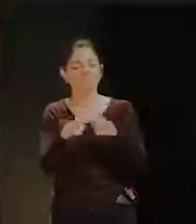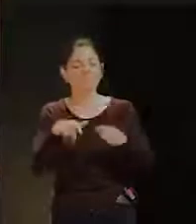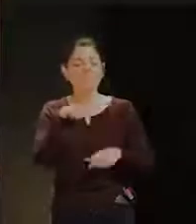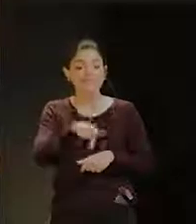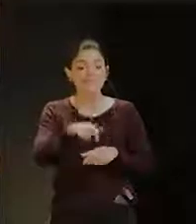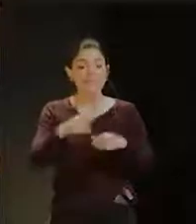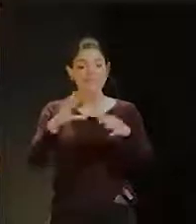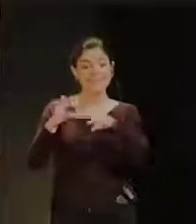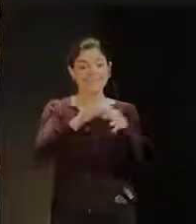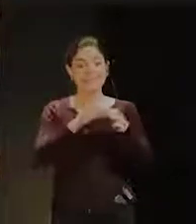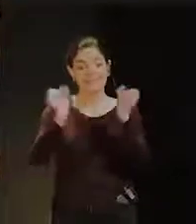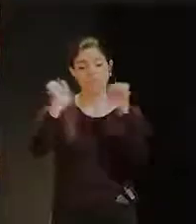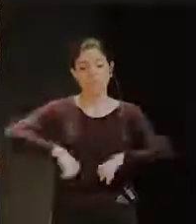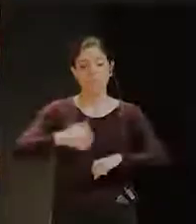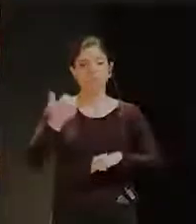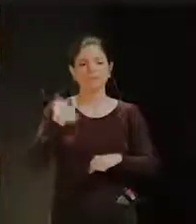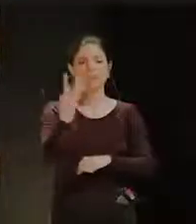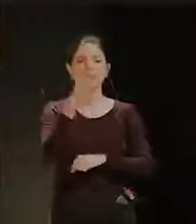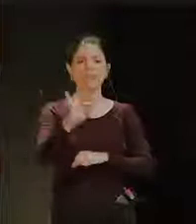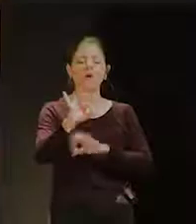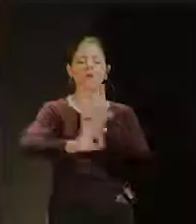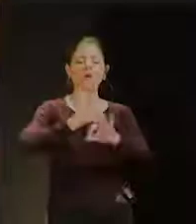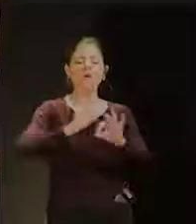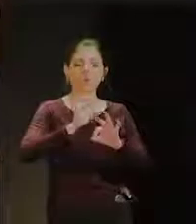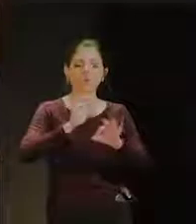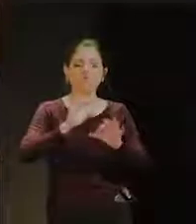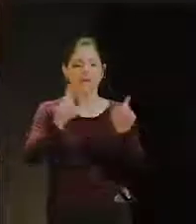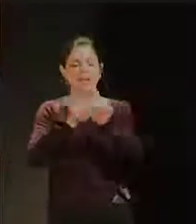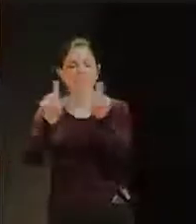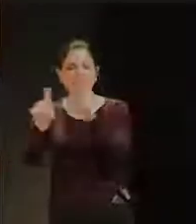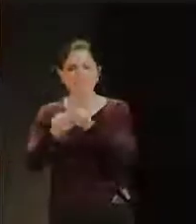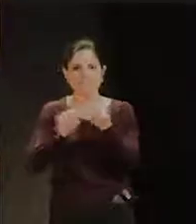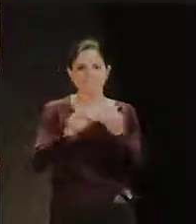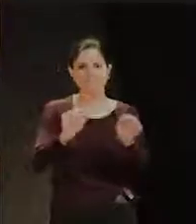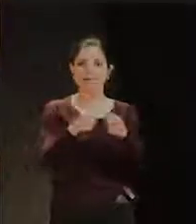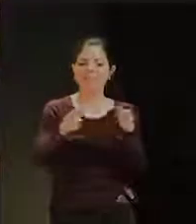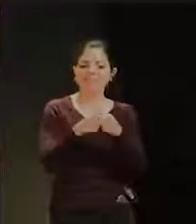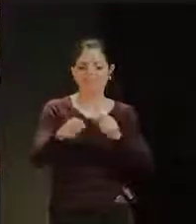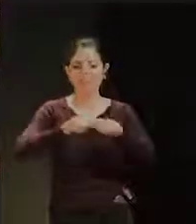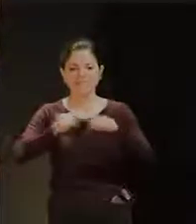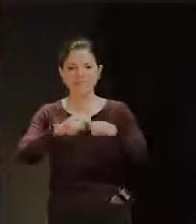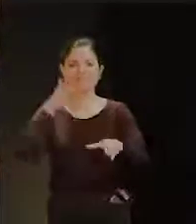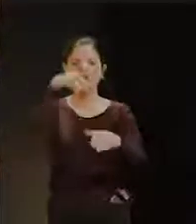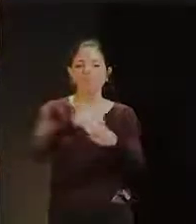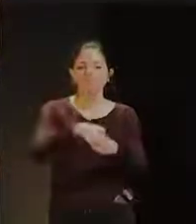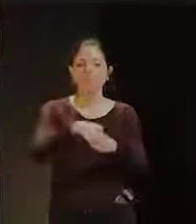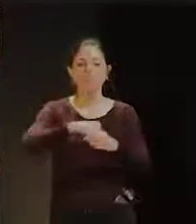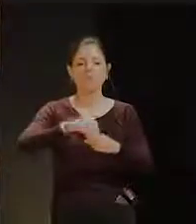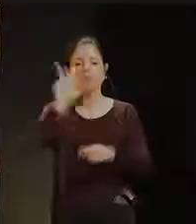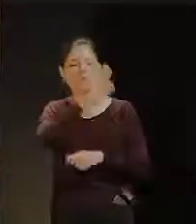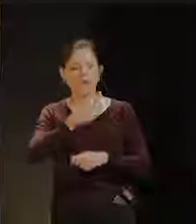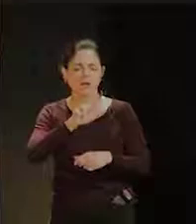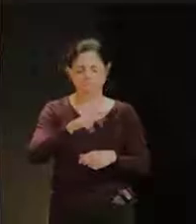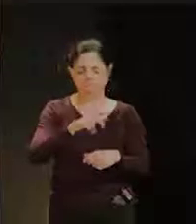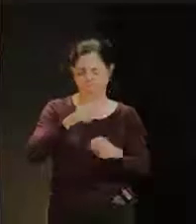Esta coalición tiene 40 organizaciones, empresas que emiten billetes y entradas, incluyendo